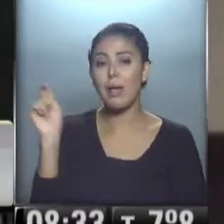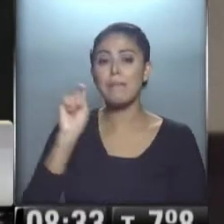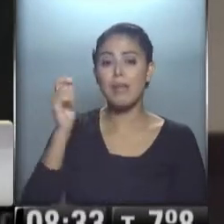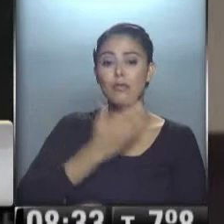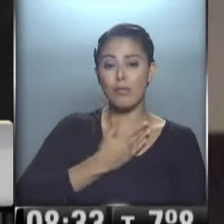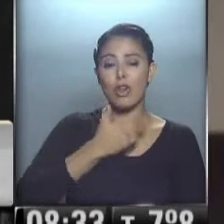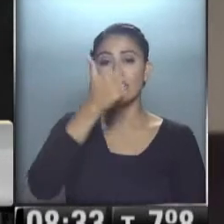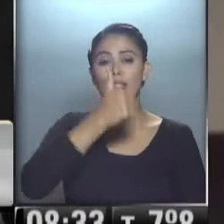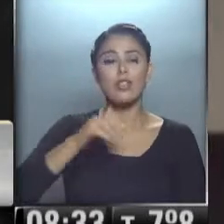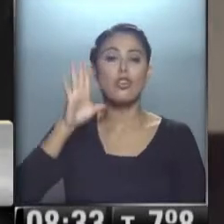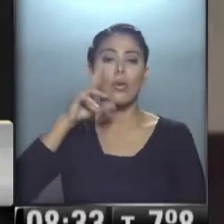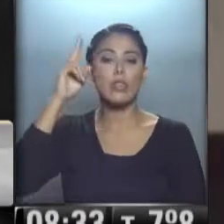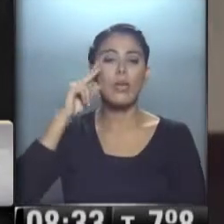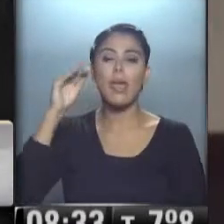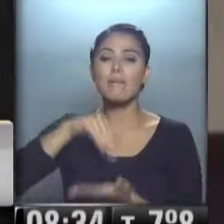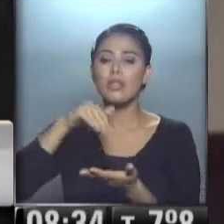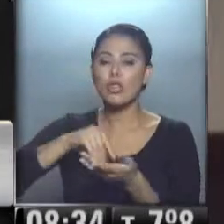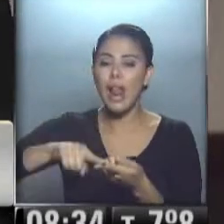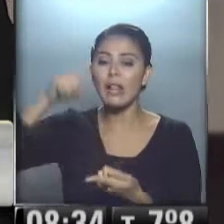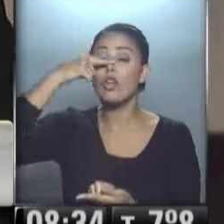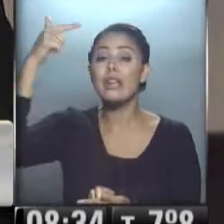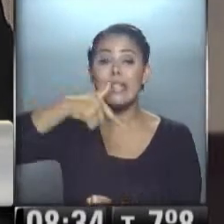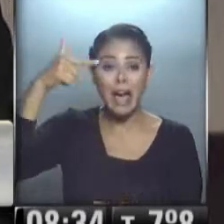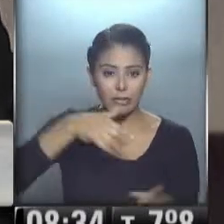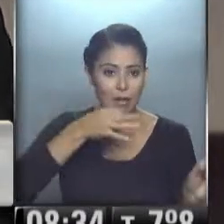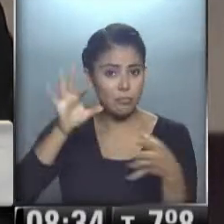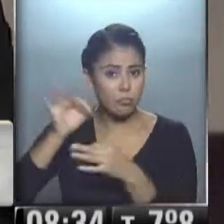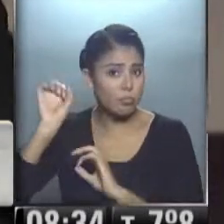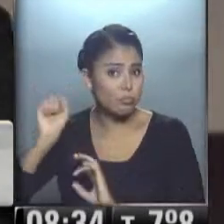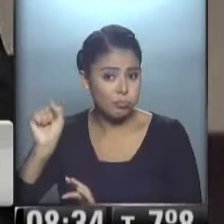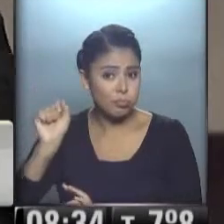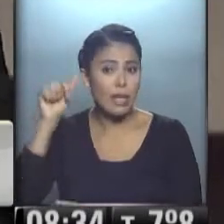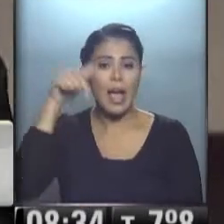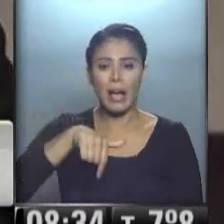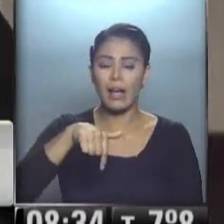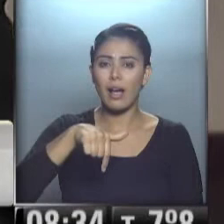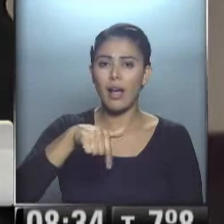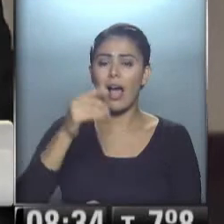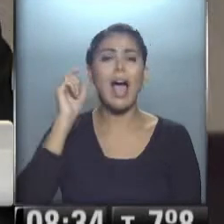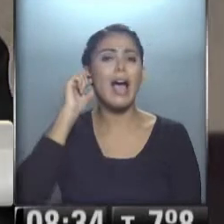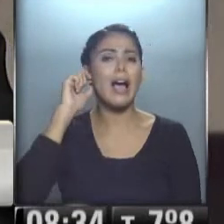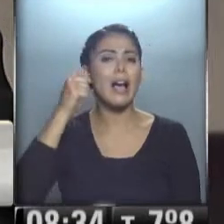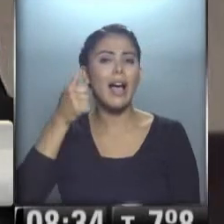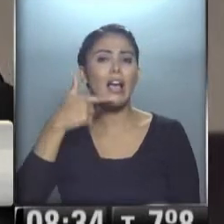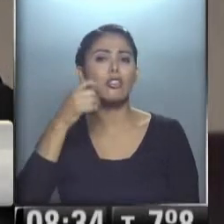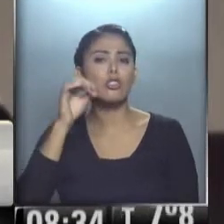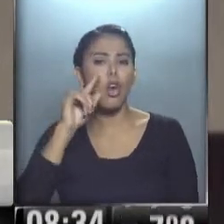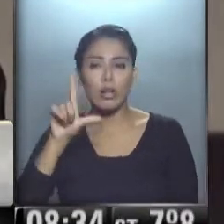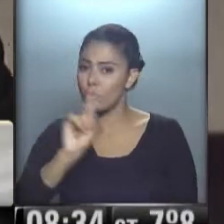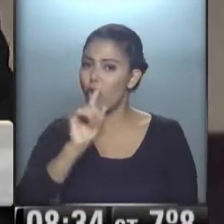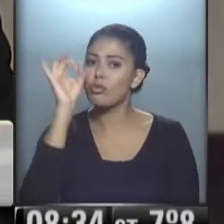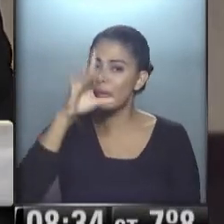se vendieron 659 millones de litros de nafta de nafta exclusivamente acá no está considerado el caso en una cifra bastante